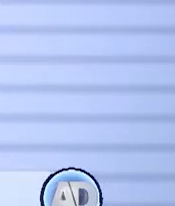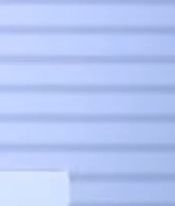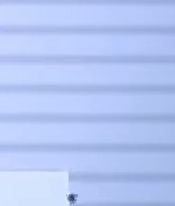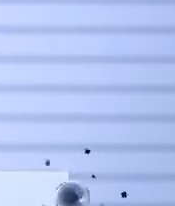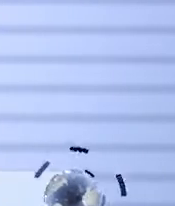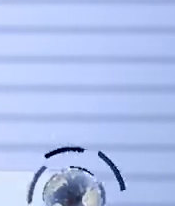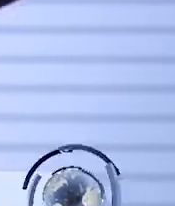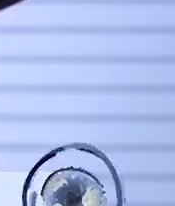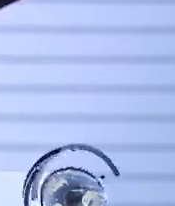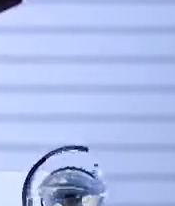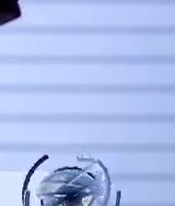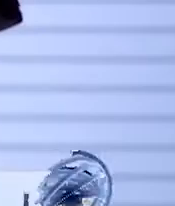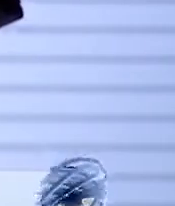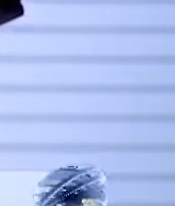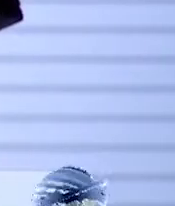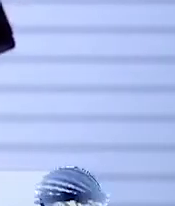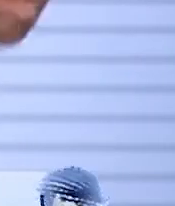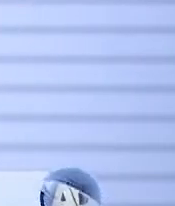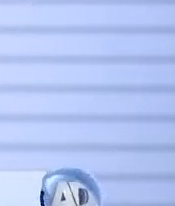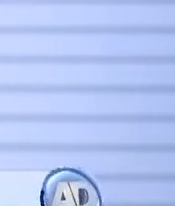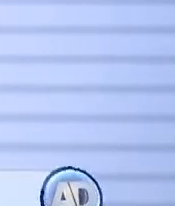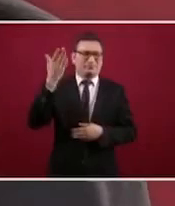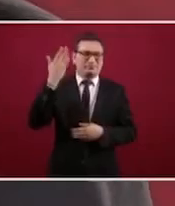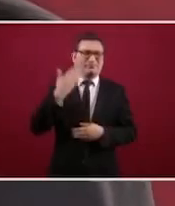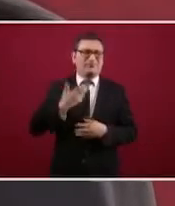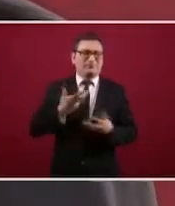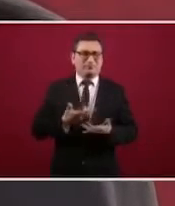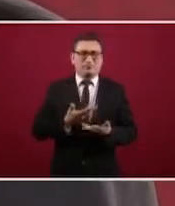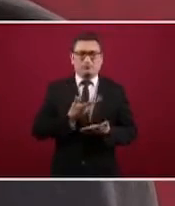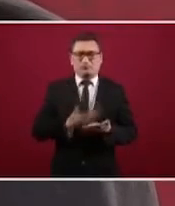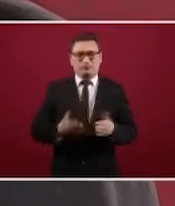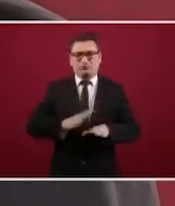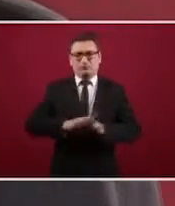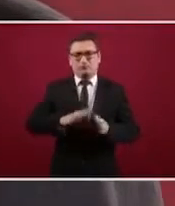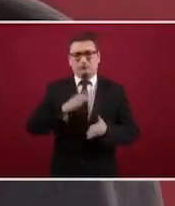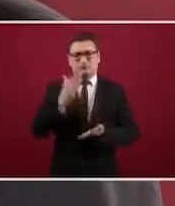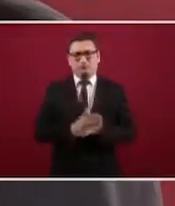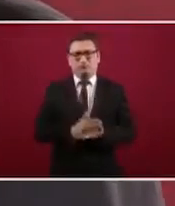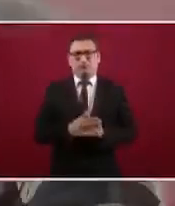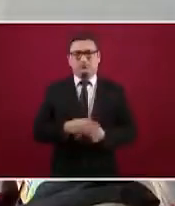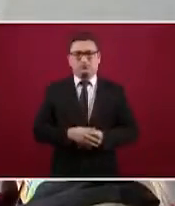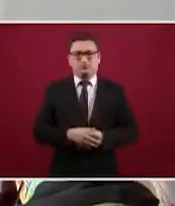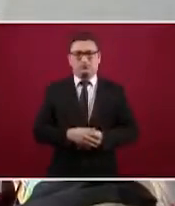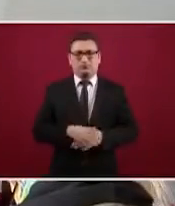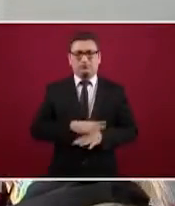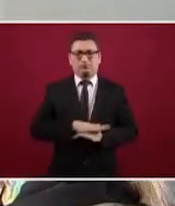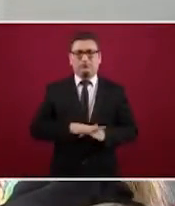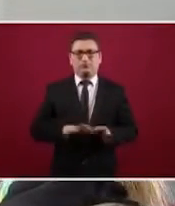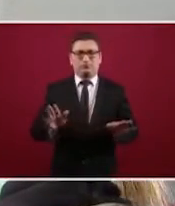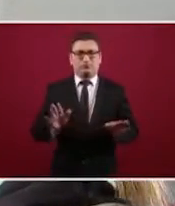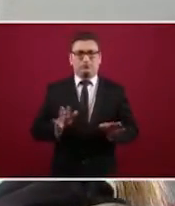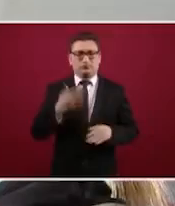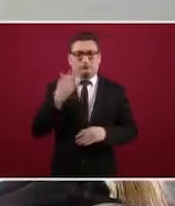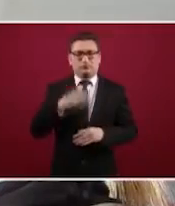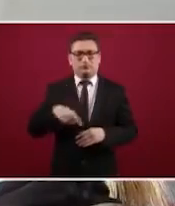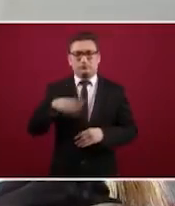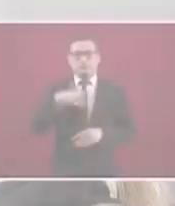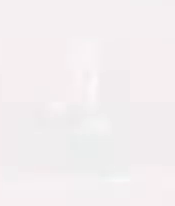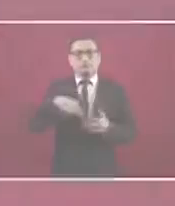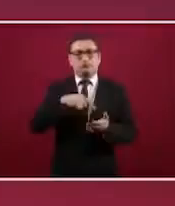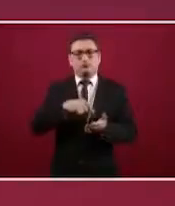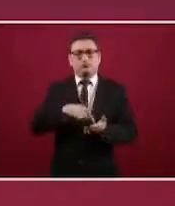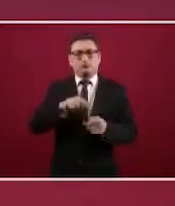separado de su cargo de quien dejó en claro que desconocía su existencia está siendo investigado por un depósito de 80 millones de